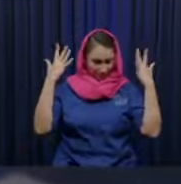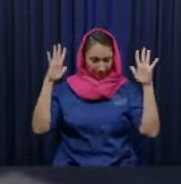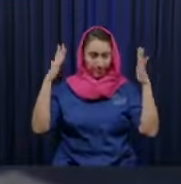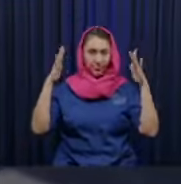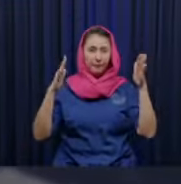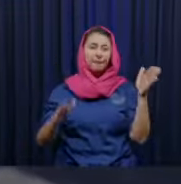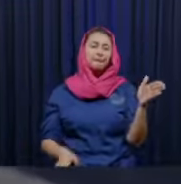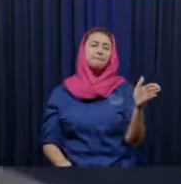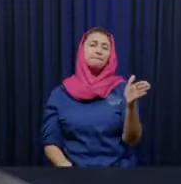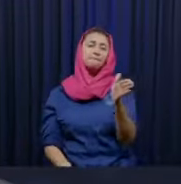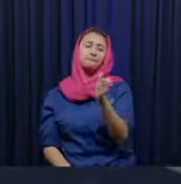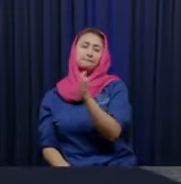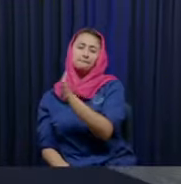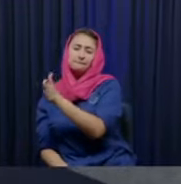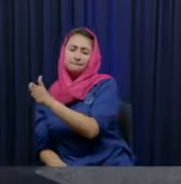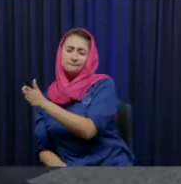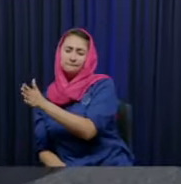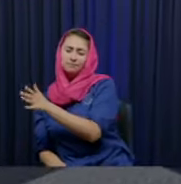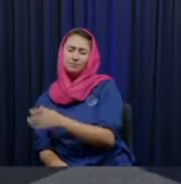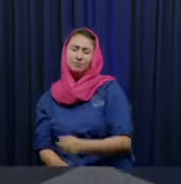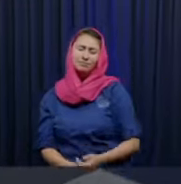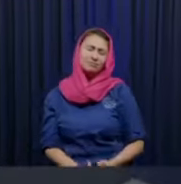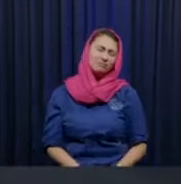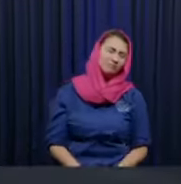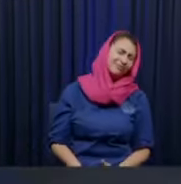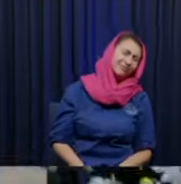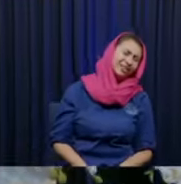Y tu gloria